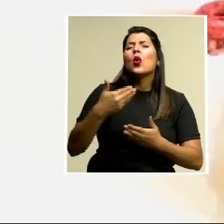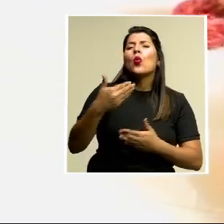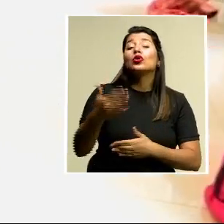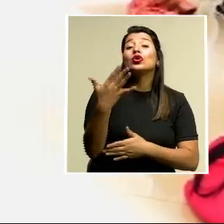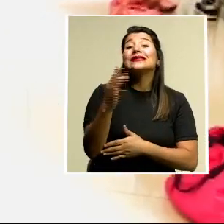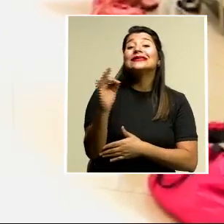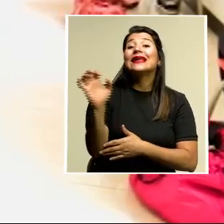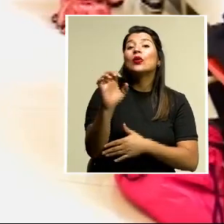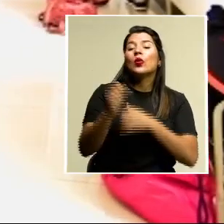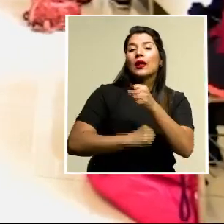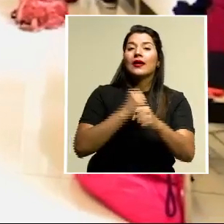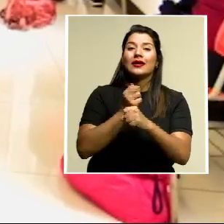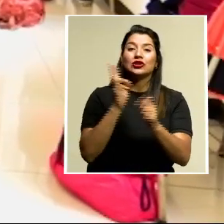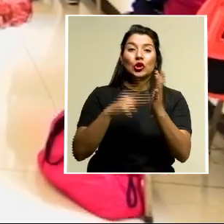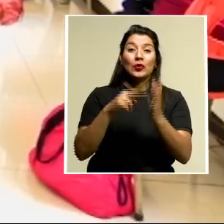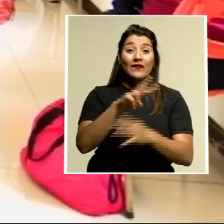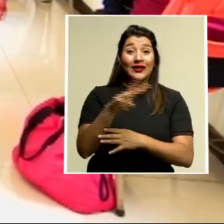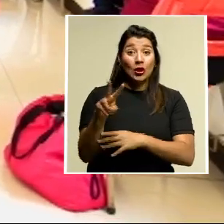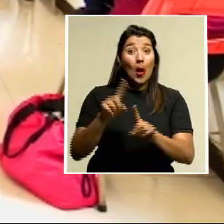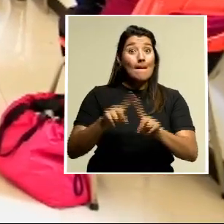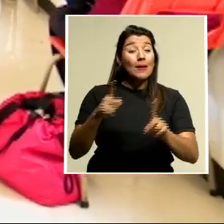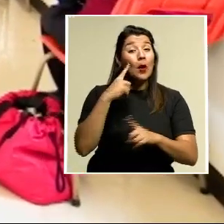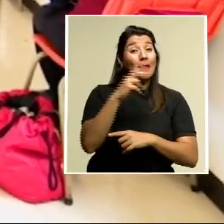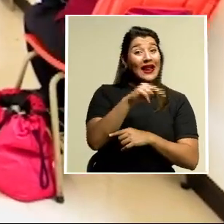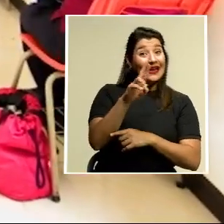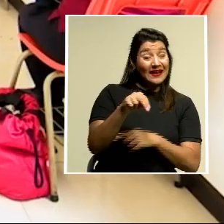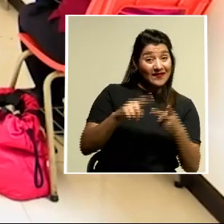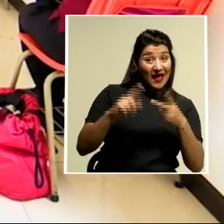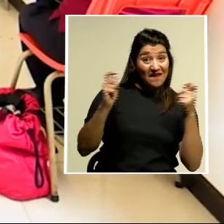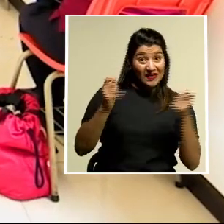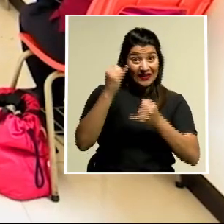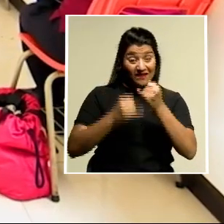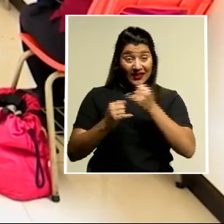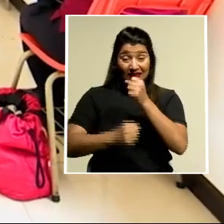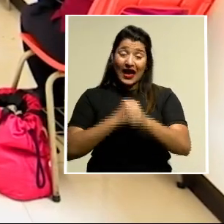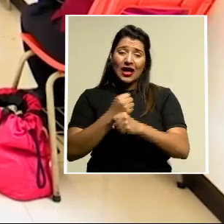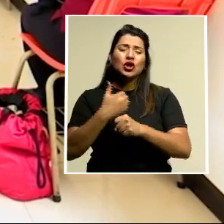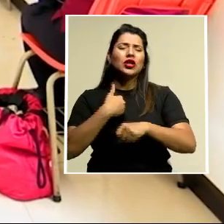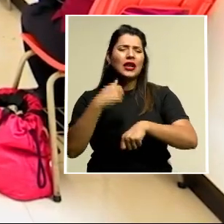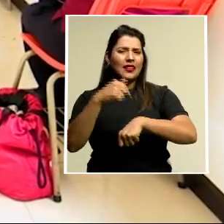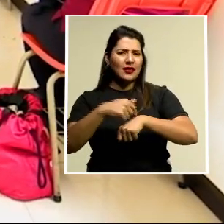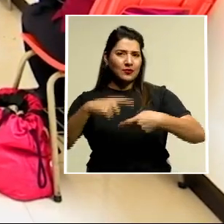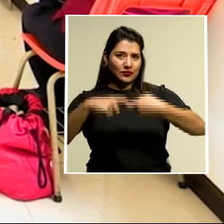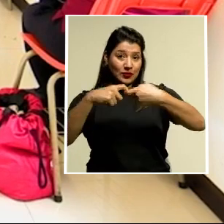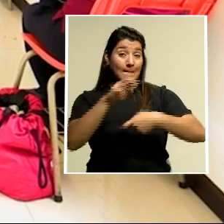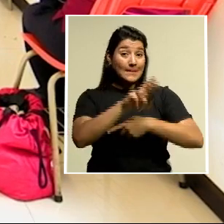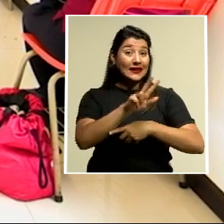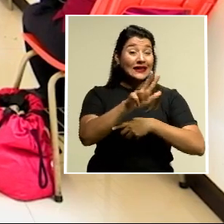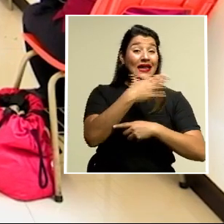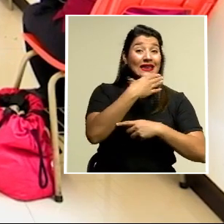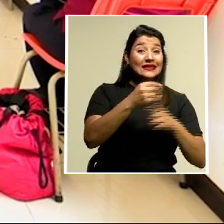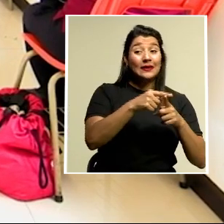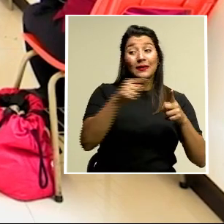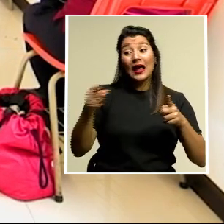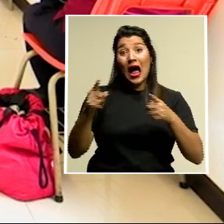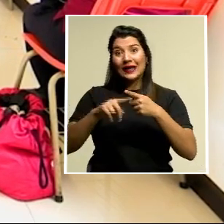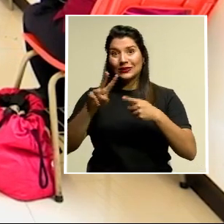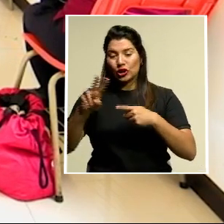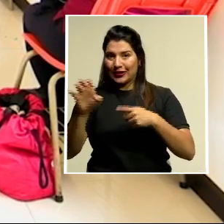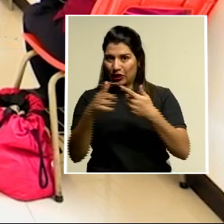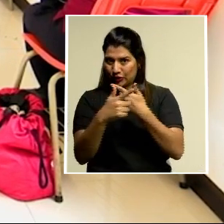del 2022, pero para Navidad y festividades de fin de año habrá un descanso entre el 23 de diciembre y el 2 de enero.